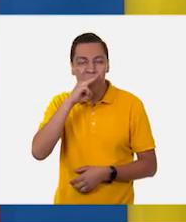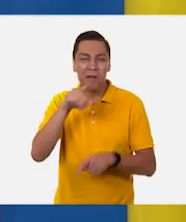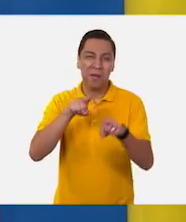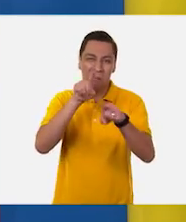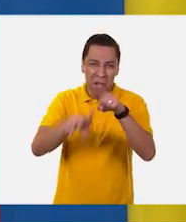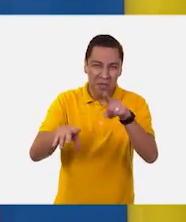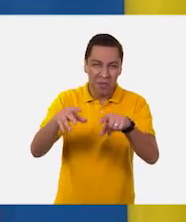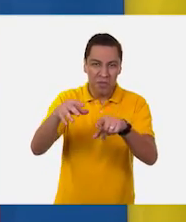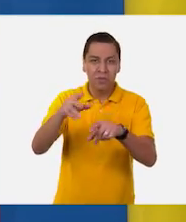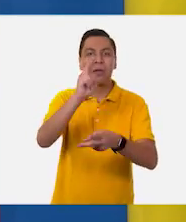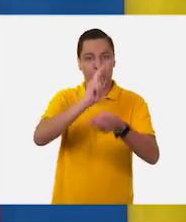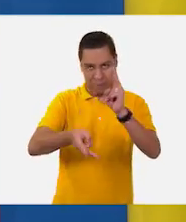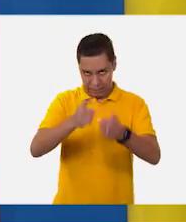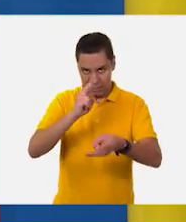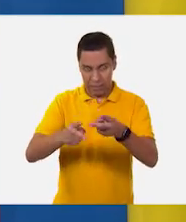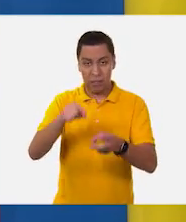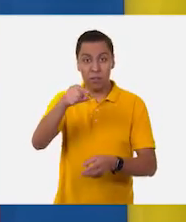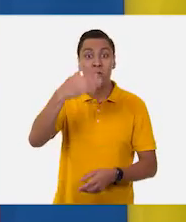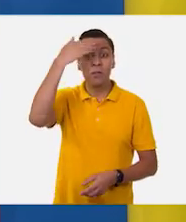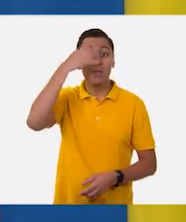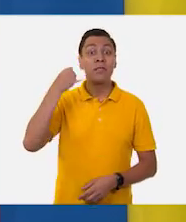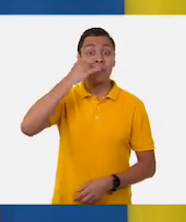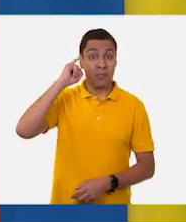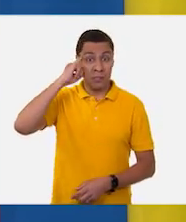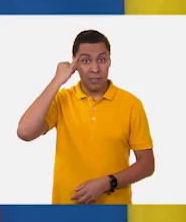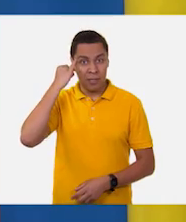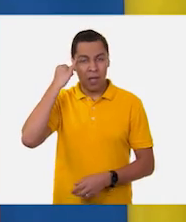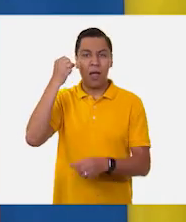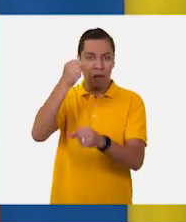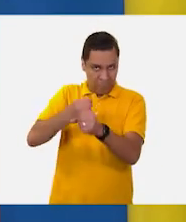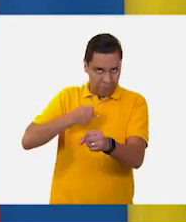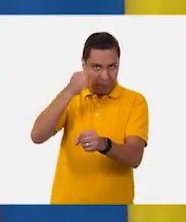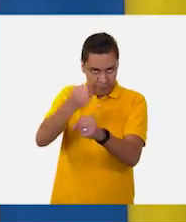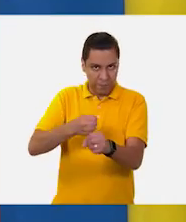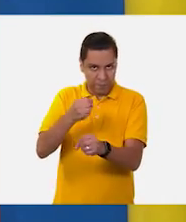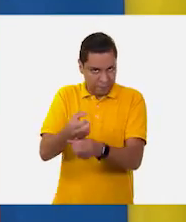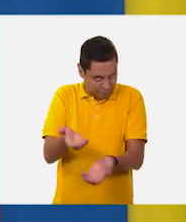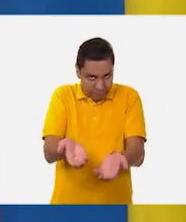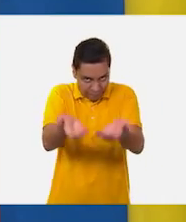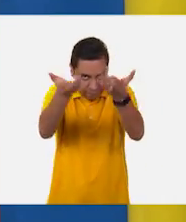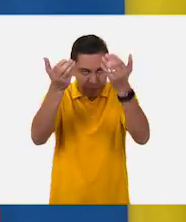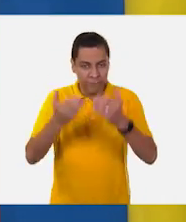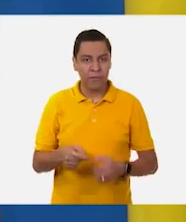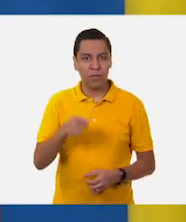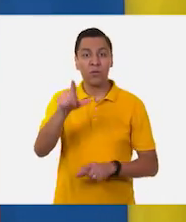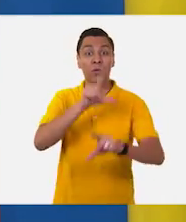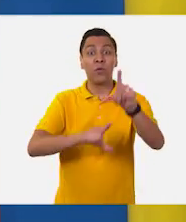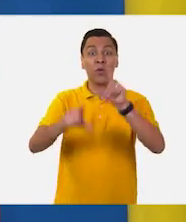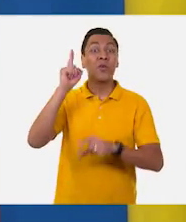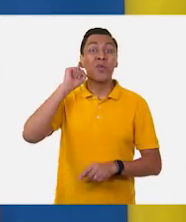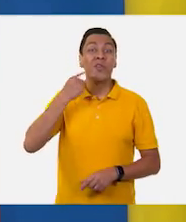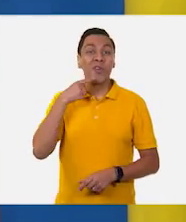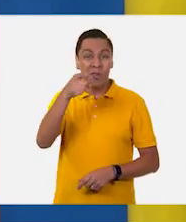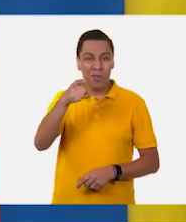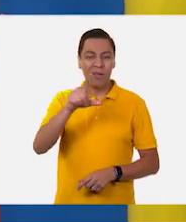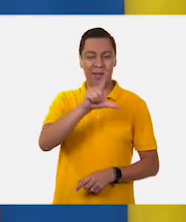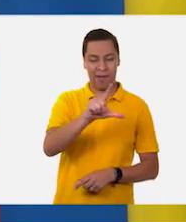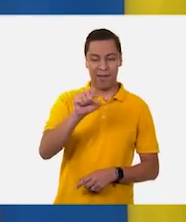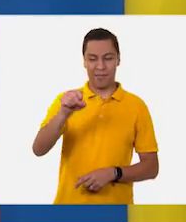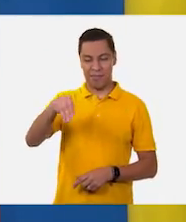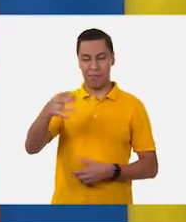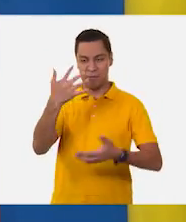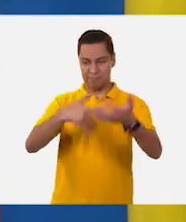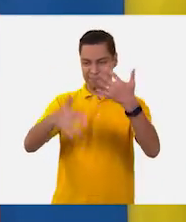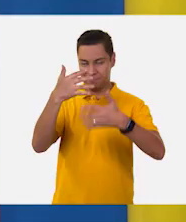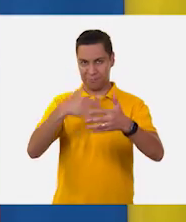una lengua indígena, aprovechen este momento para practicarla y platica con tu familia en tu lengua materna. Por hoy hemos terminado con ¿cuál